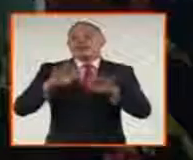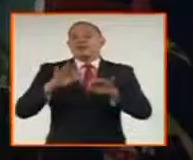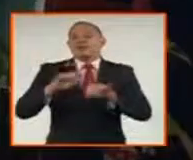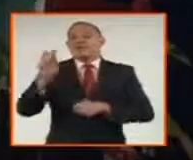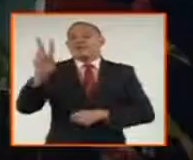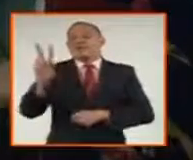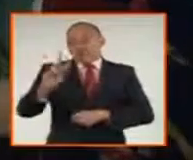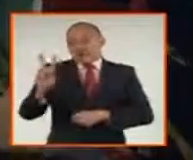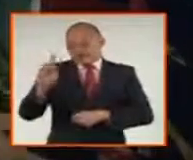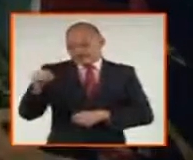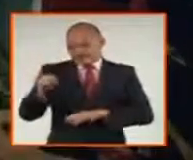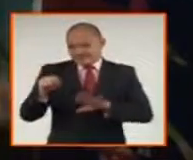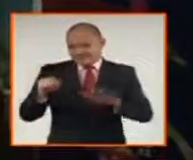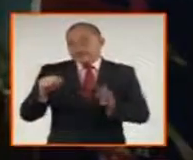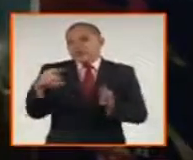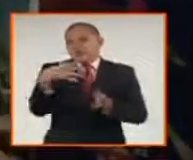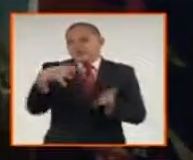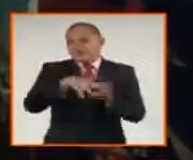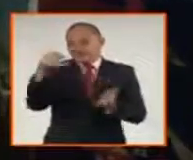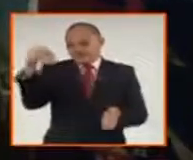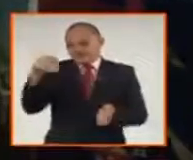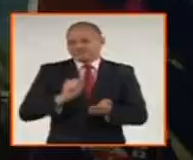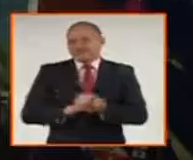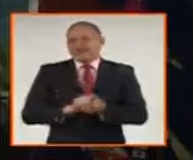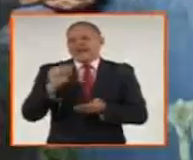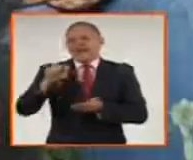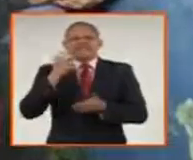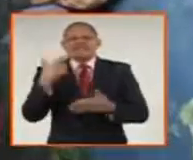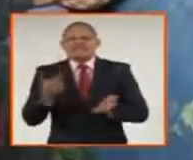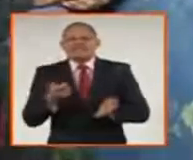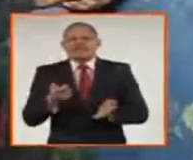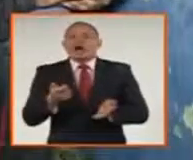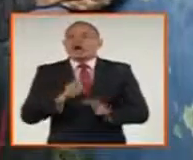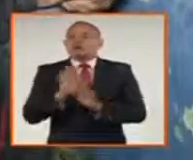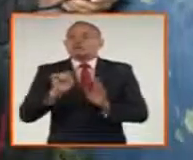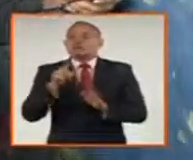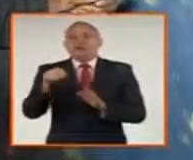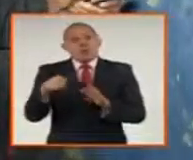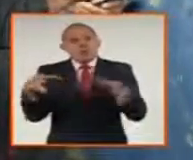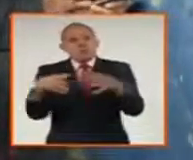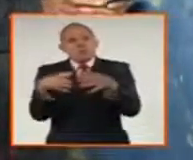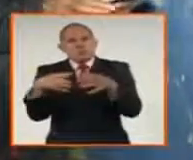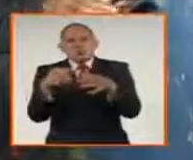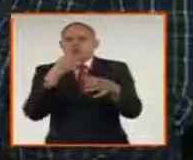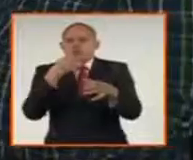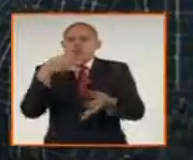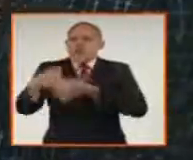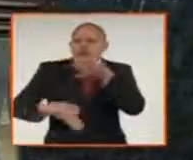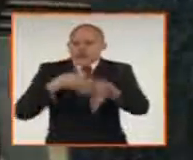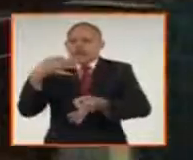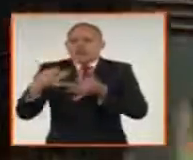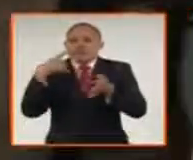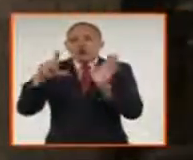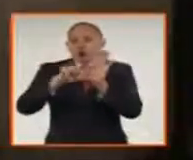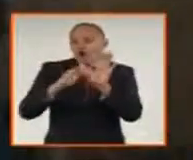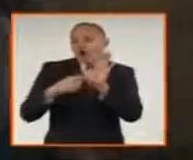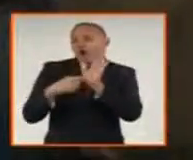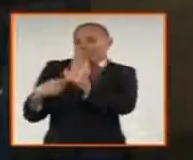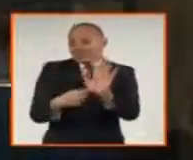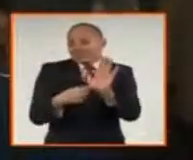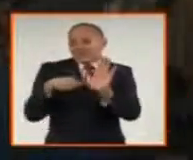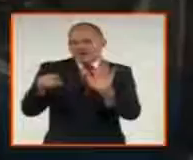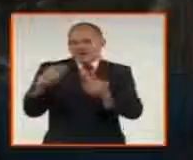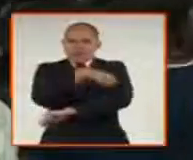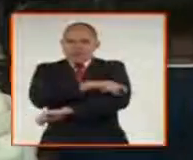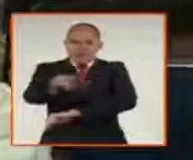donde los ciudadanos dentro y fuera del país podrán ofrecer su aprobación, desacuerdo o propuestas de